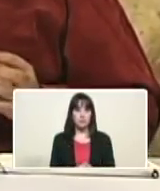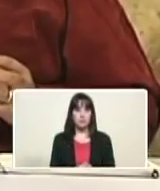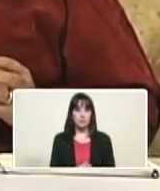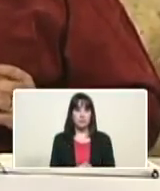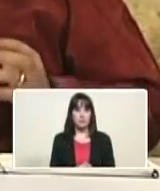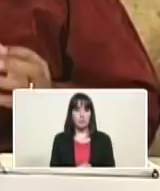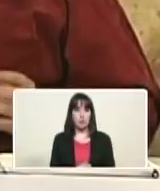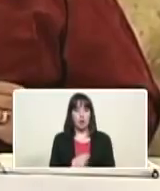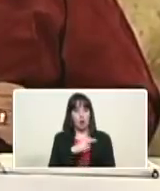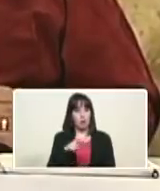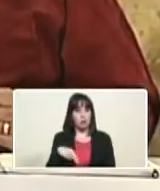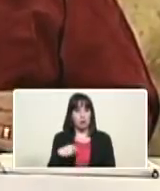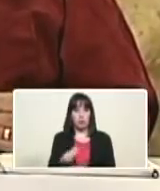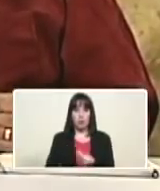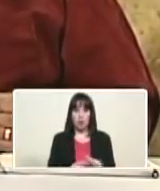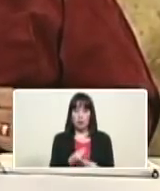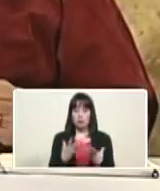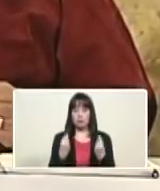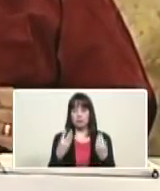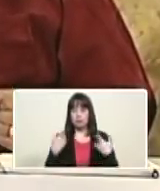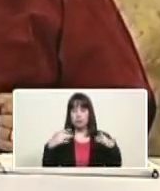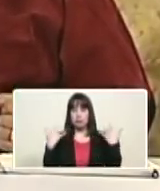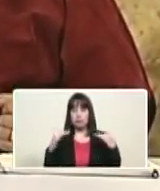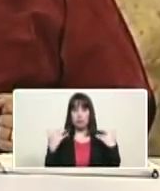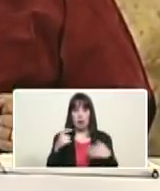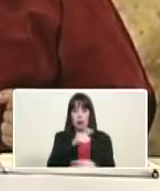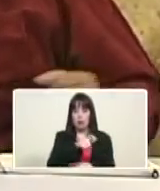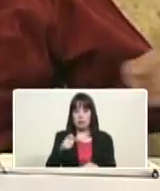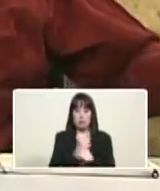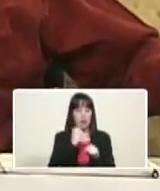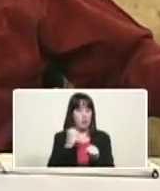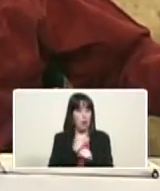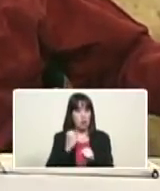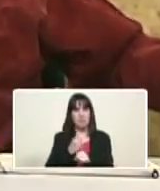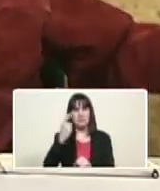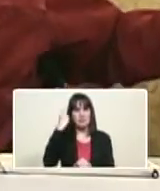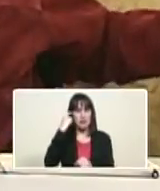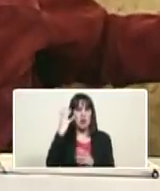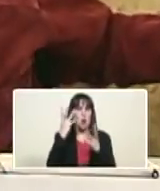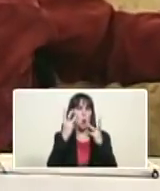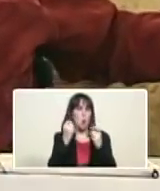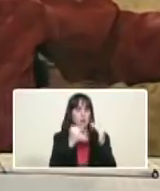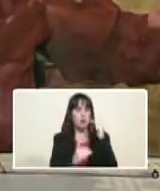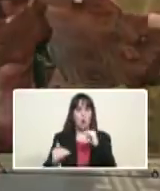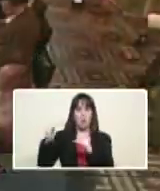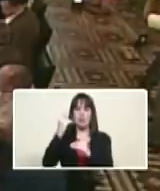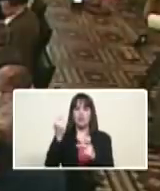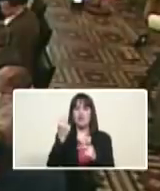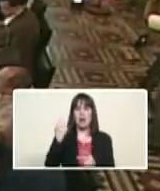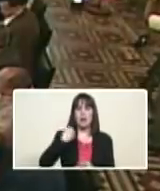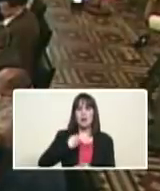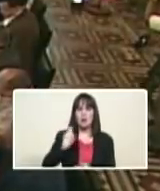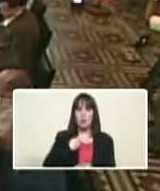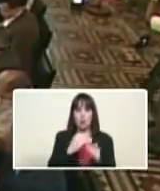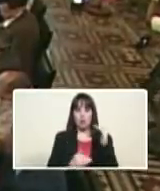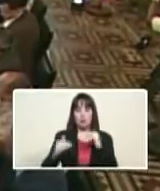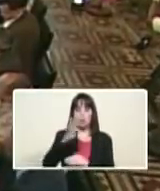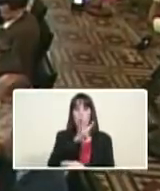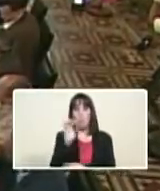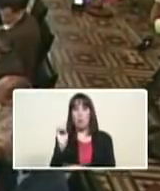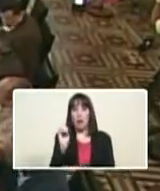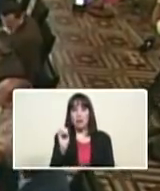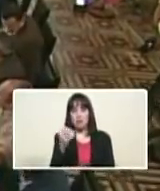¿Cuánto hemos hecho contra la guerra económica? La clase obrera lo sabe. ¿Cuántos aumentos salariales hemos dado? Casi 40